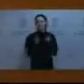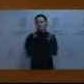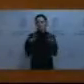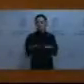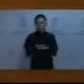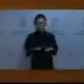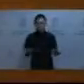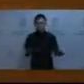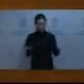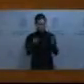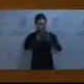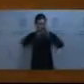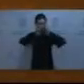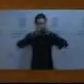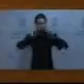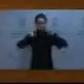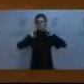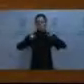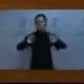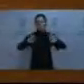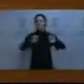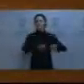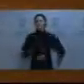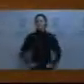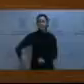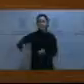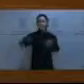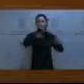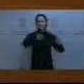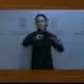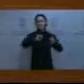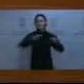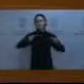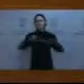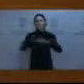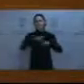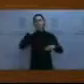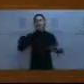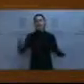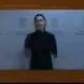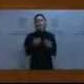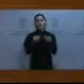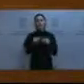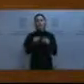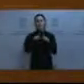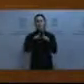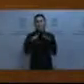Señorías, indudable resulta que vamos a defender cualquier posición de mejora para la industria asturiana